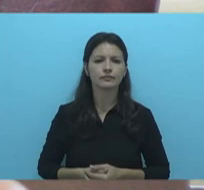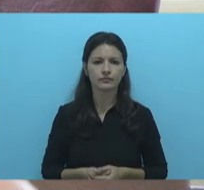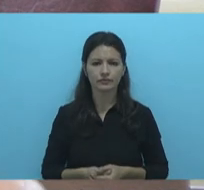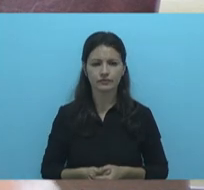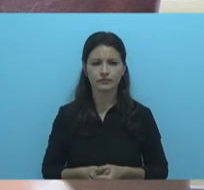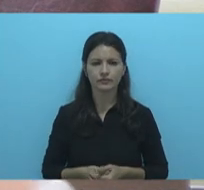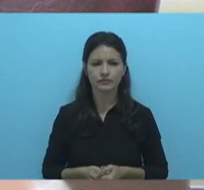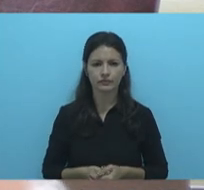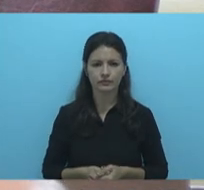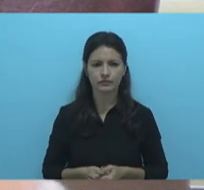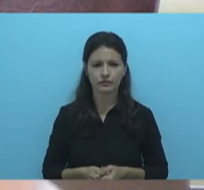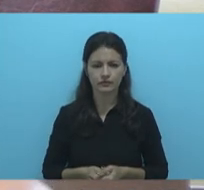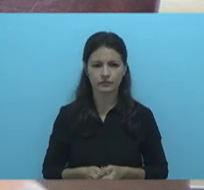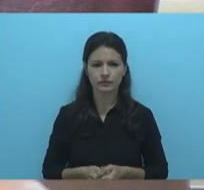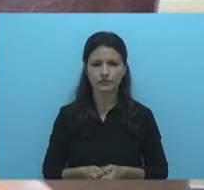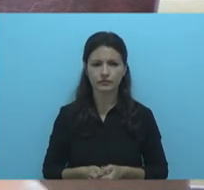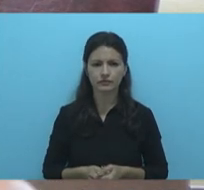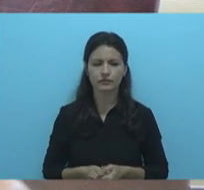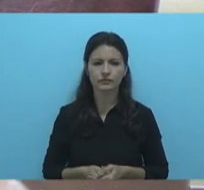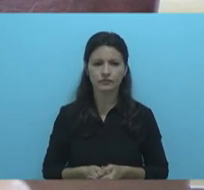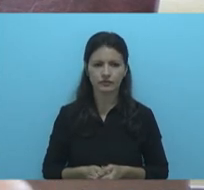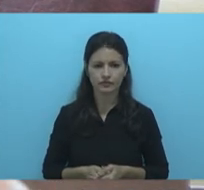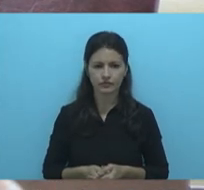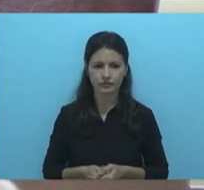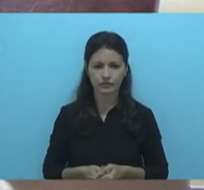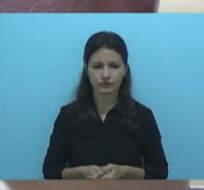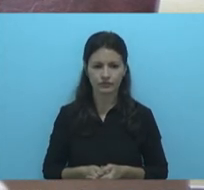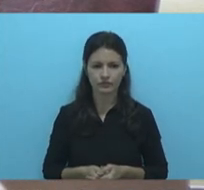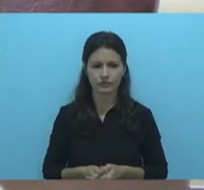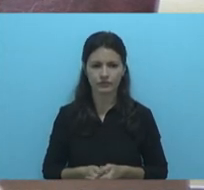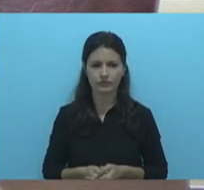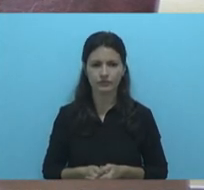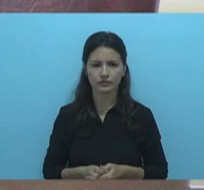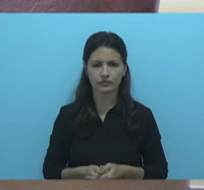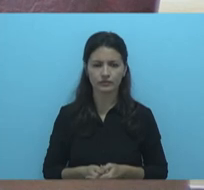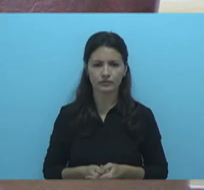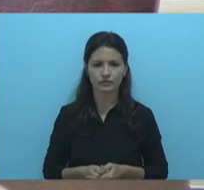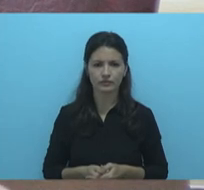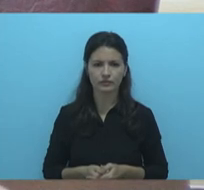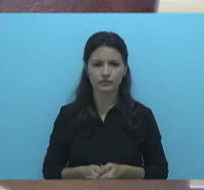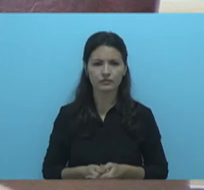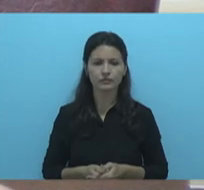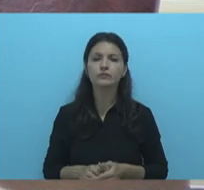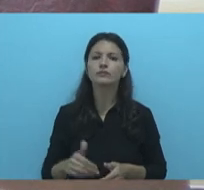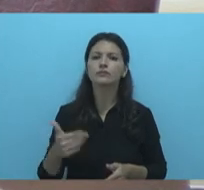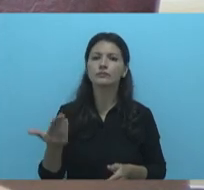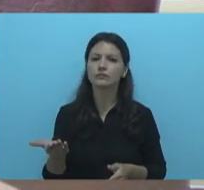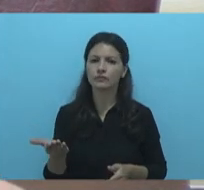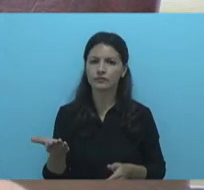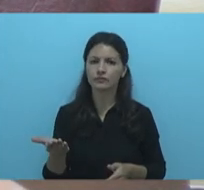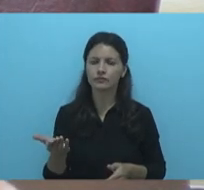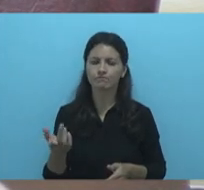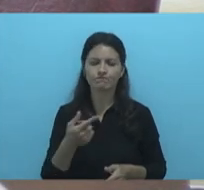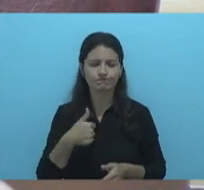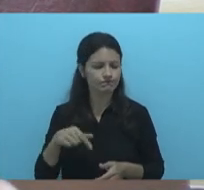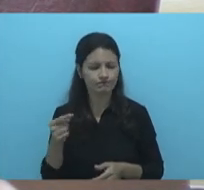contexto en donde se quiere encorsetar a los sectores democráticos de diferentes expresiones. Por eso,